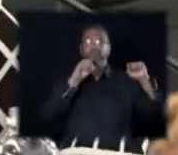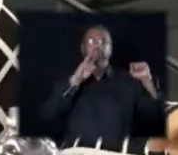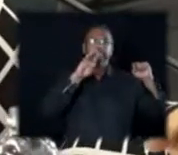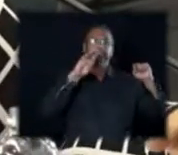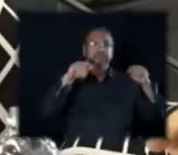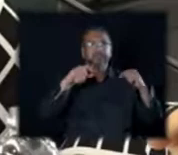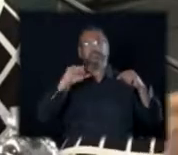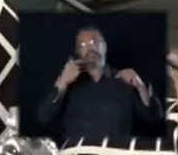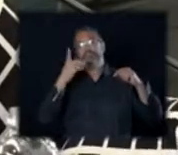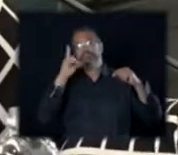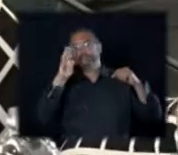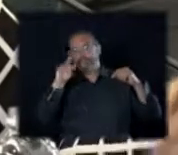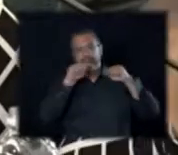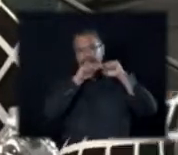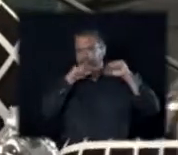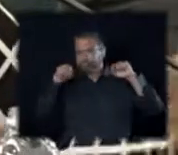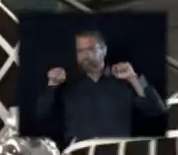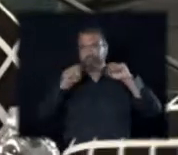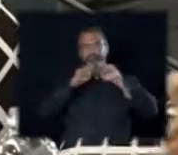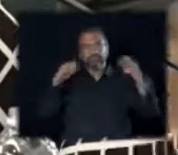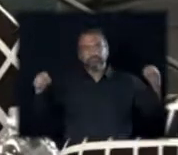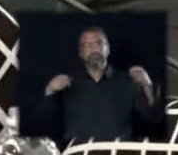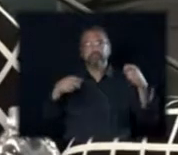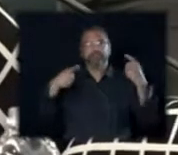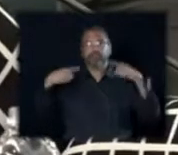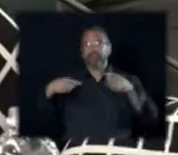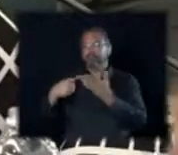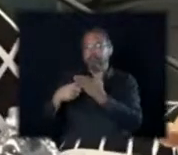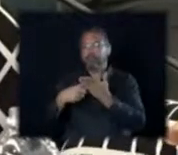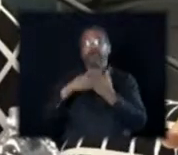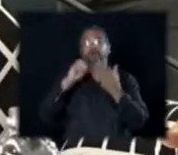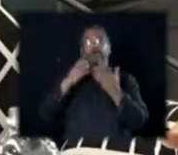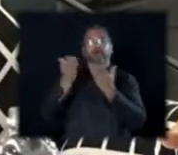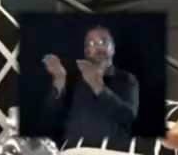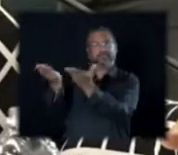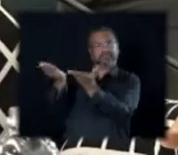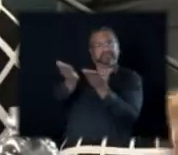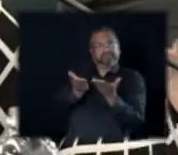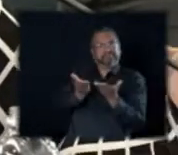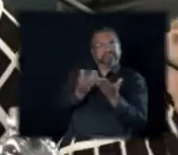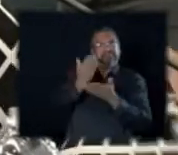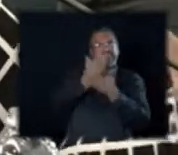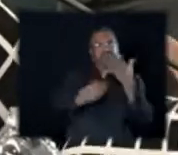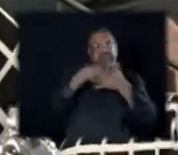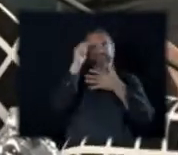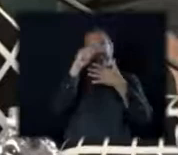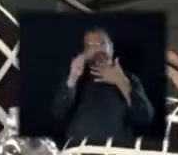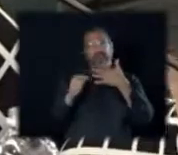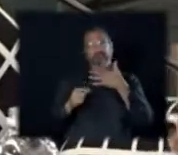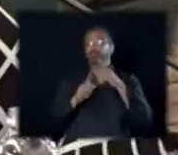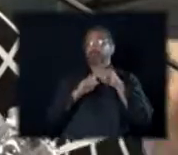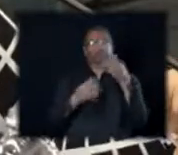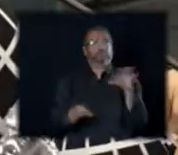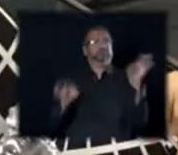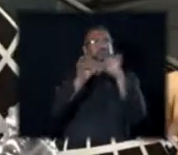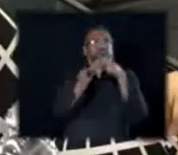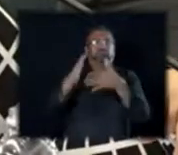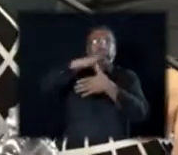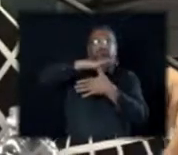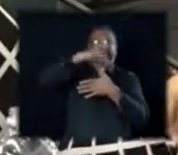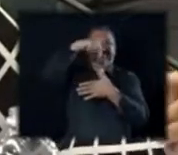todo el sector fiscal, la OMB, la OGP, y ellos enviaron recomendaciones. Y la